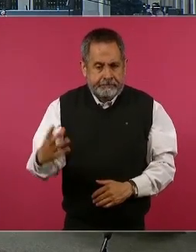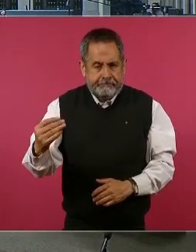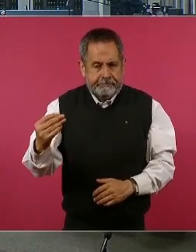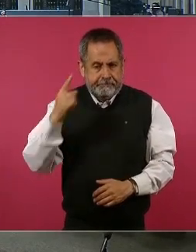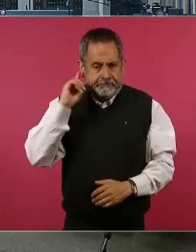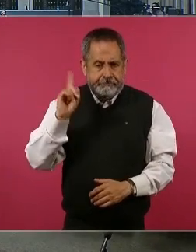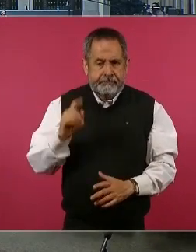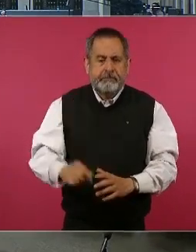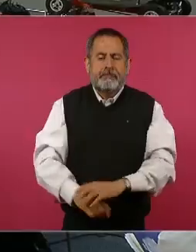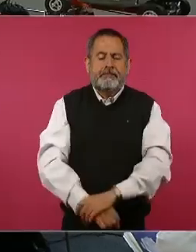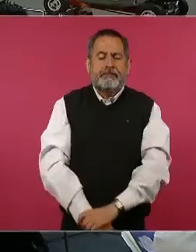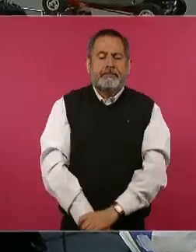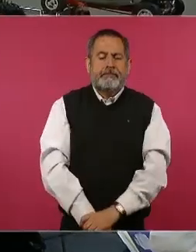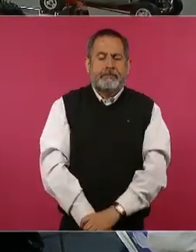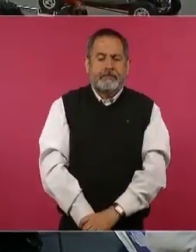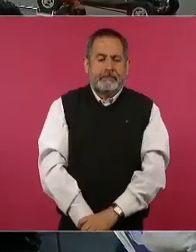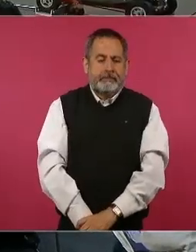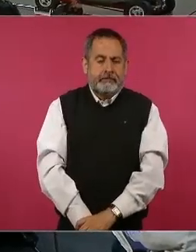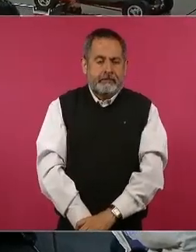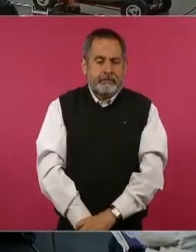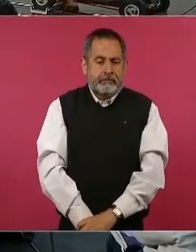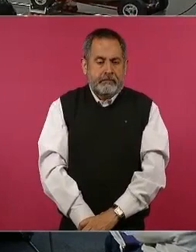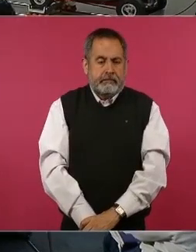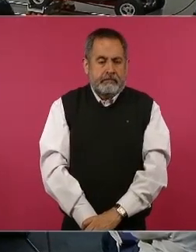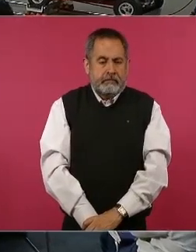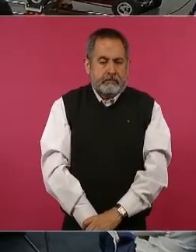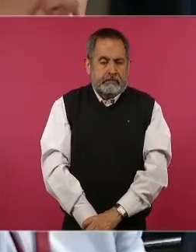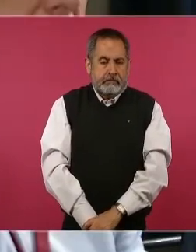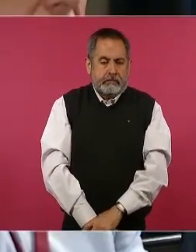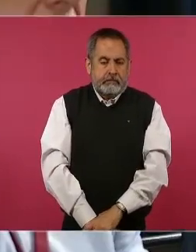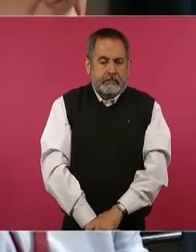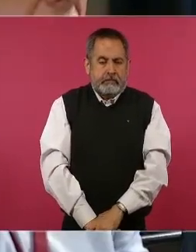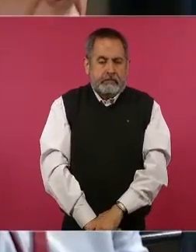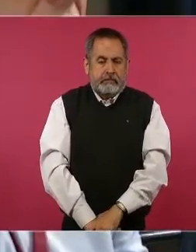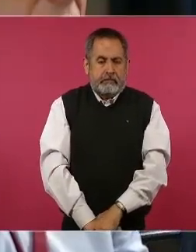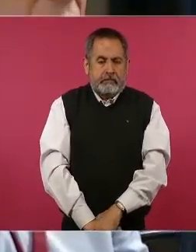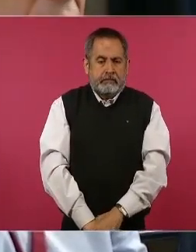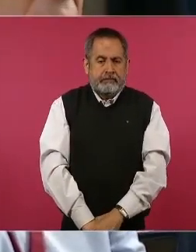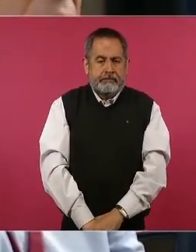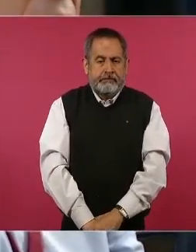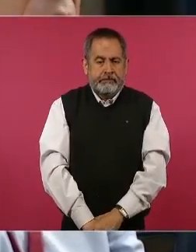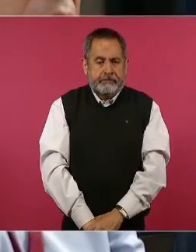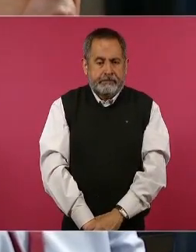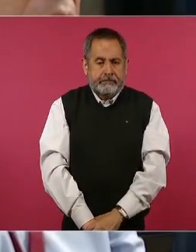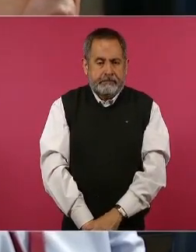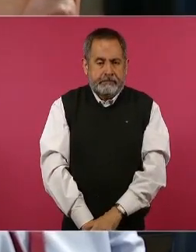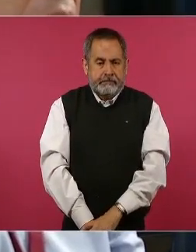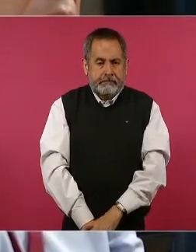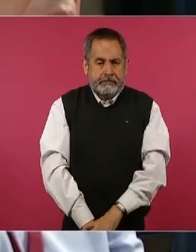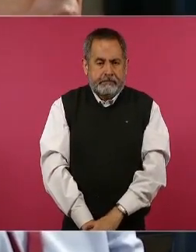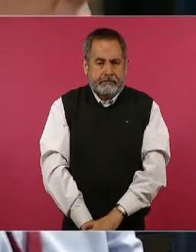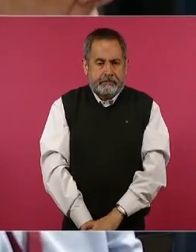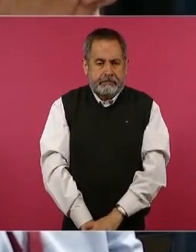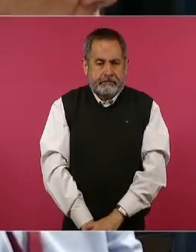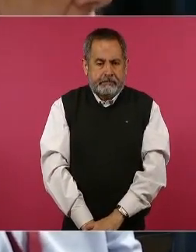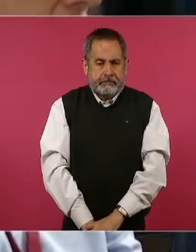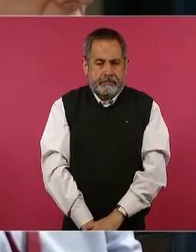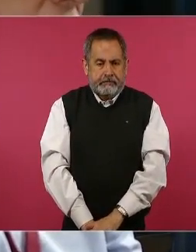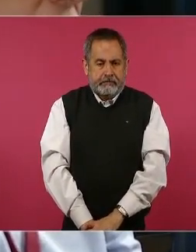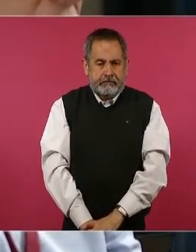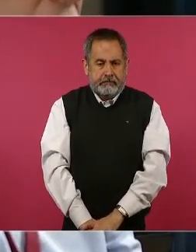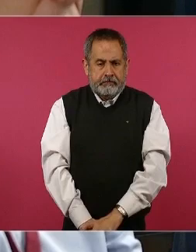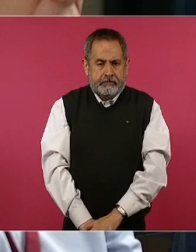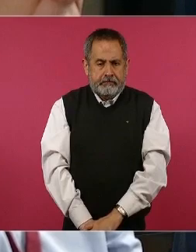si, a pesar de este proceso de consulta, el corazón de la reforma, que es la elección de los 1,600 juzgadores, es irreductible